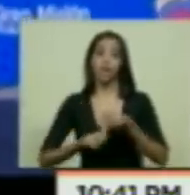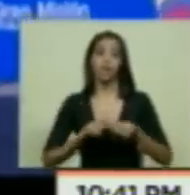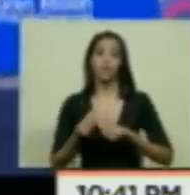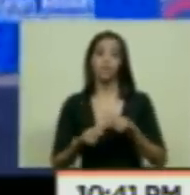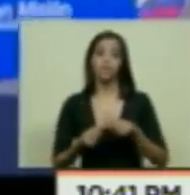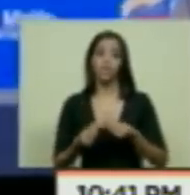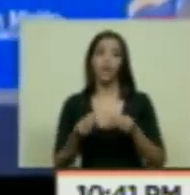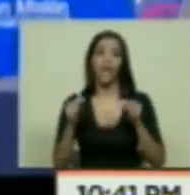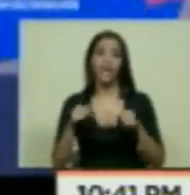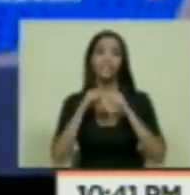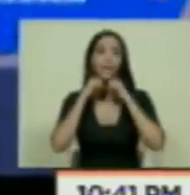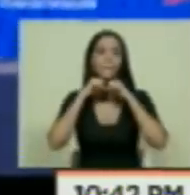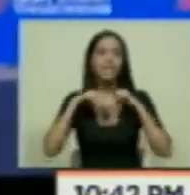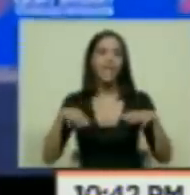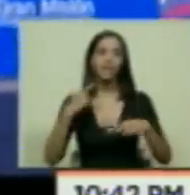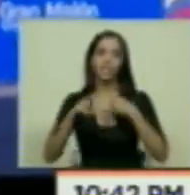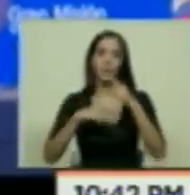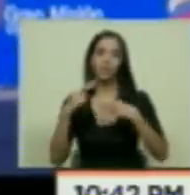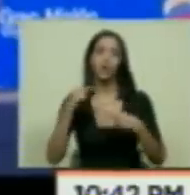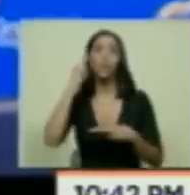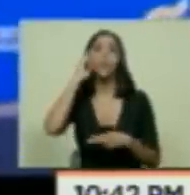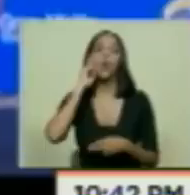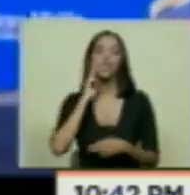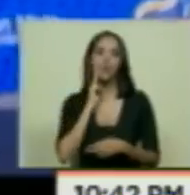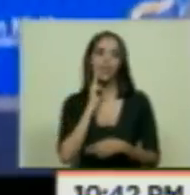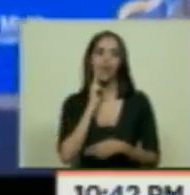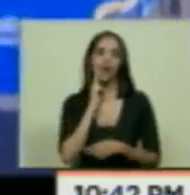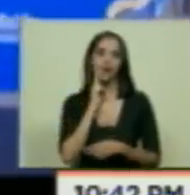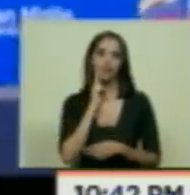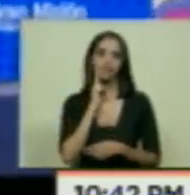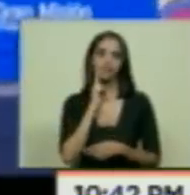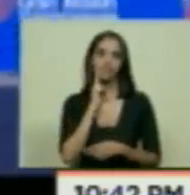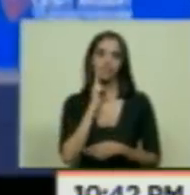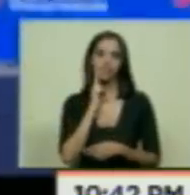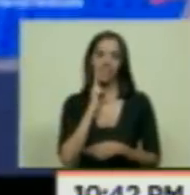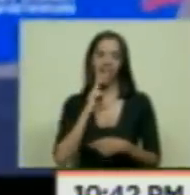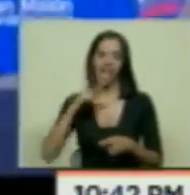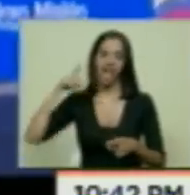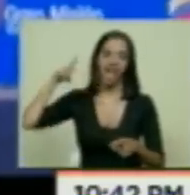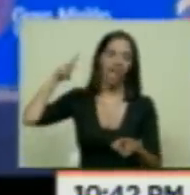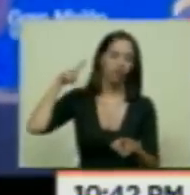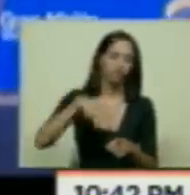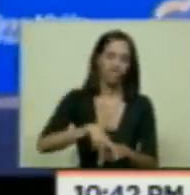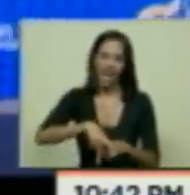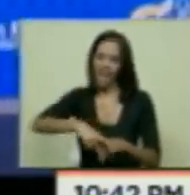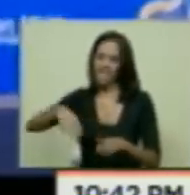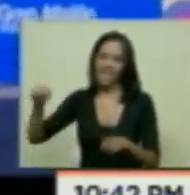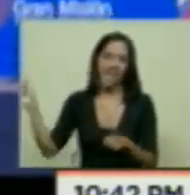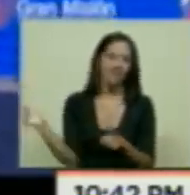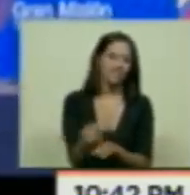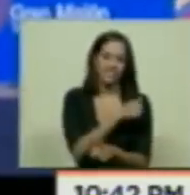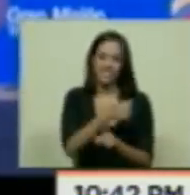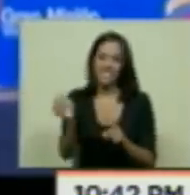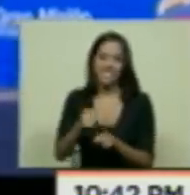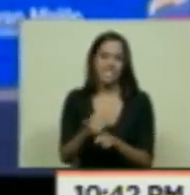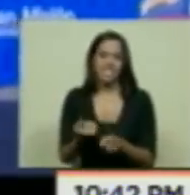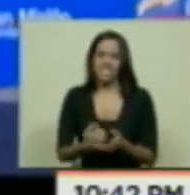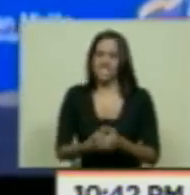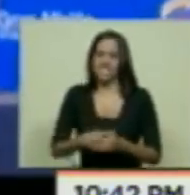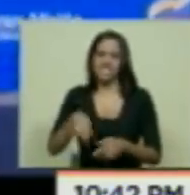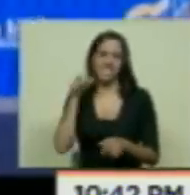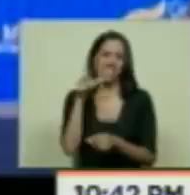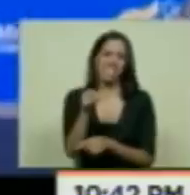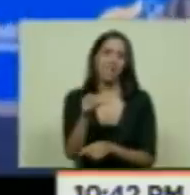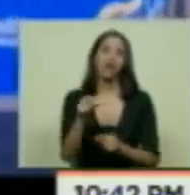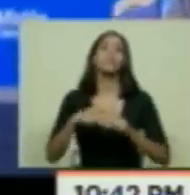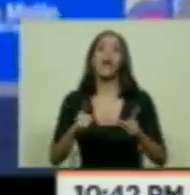este milagro de revolución bolivariana, acosada, agredida, vilipendiada, difamada, pero